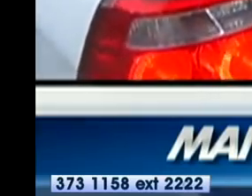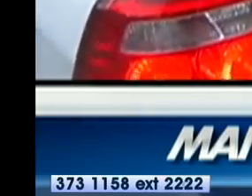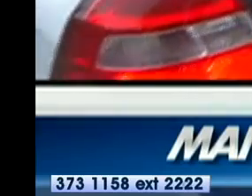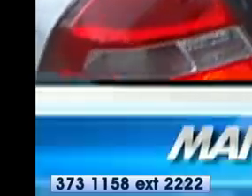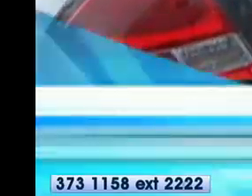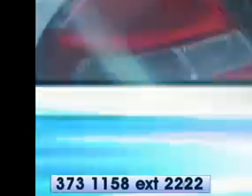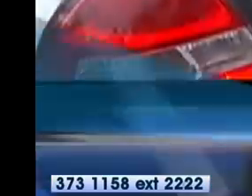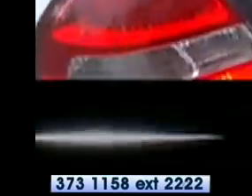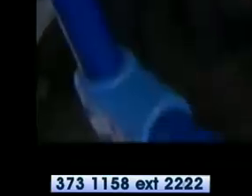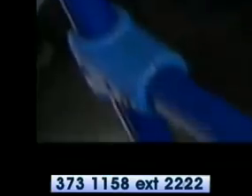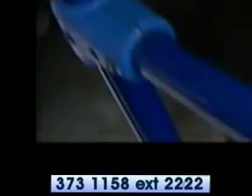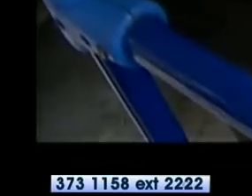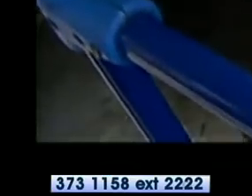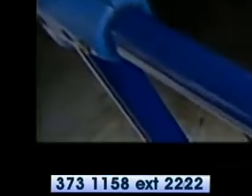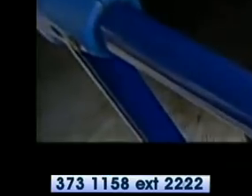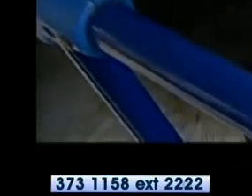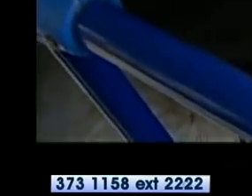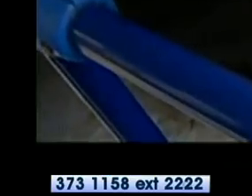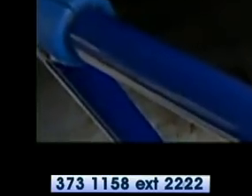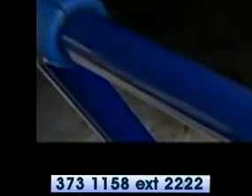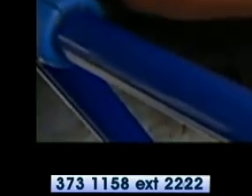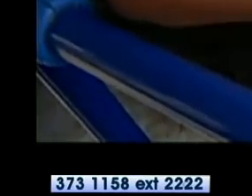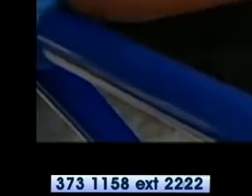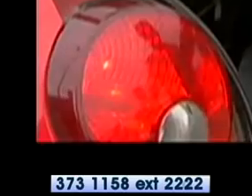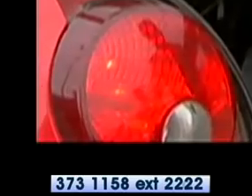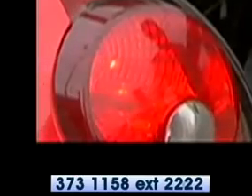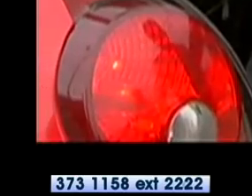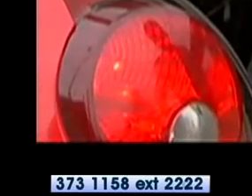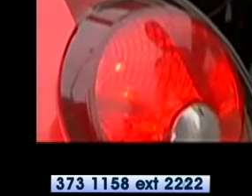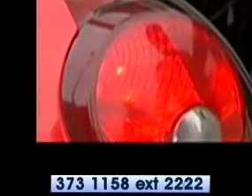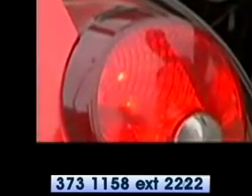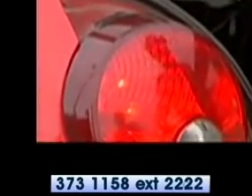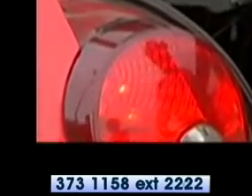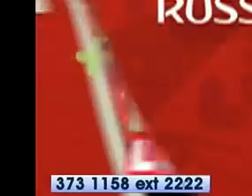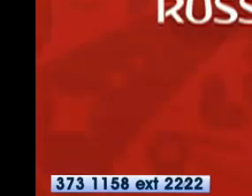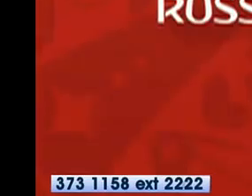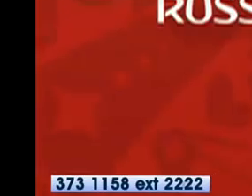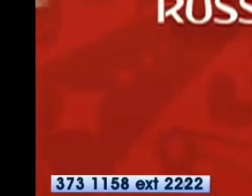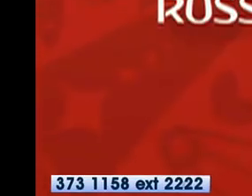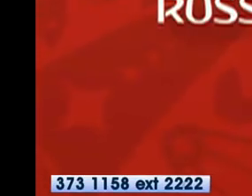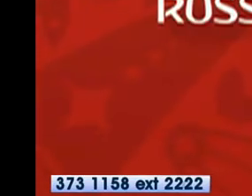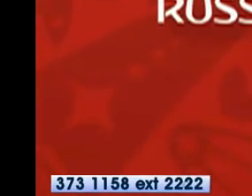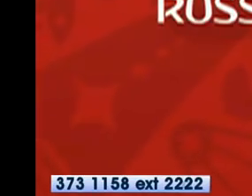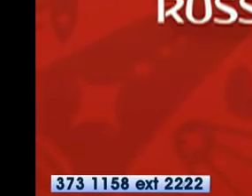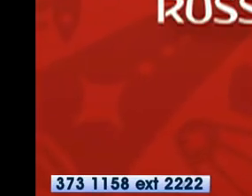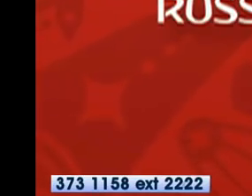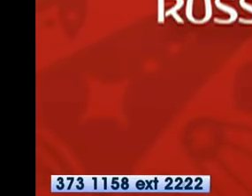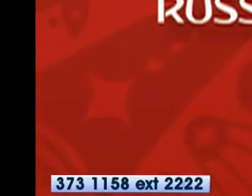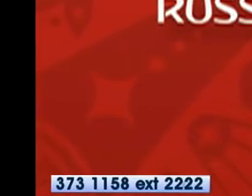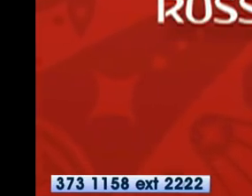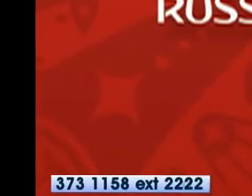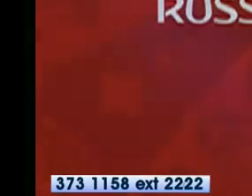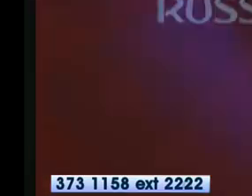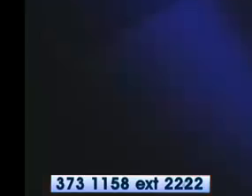a ciudadanos con sustancias sujetas a fiscalización.